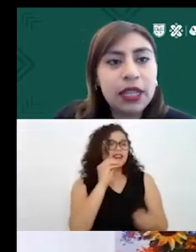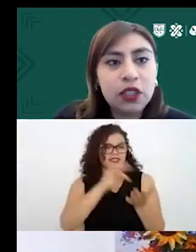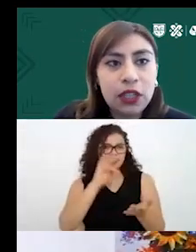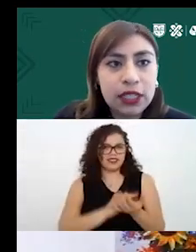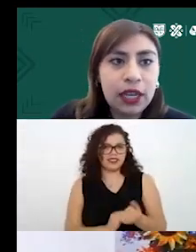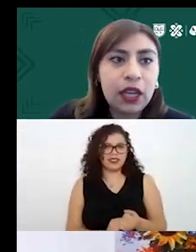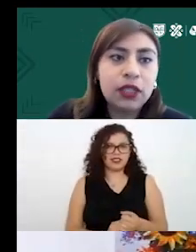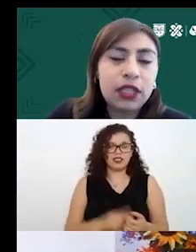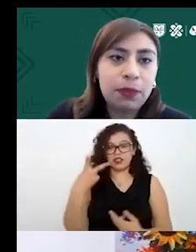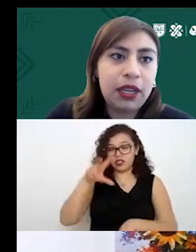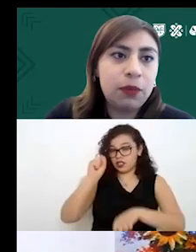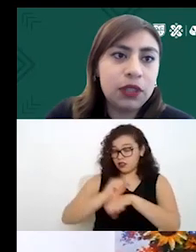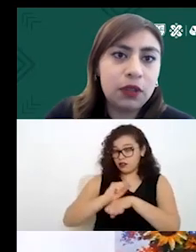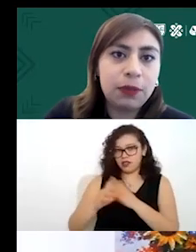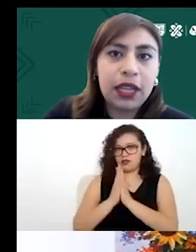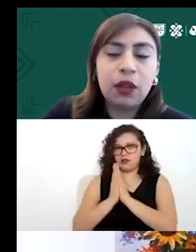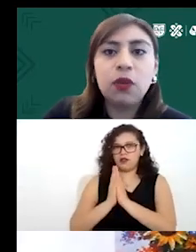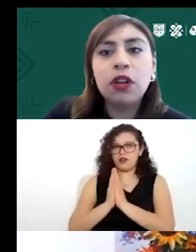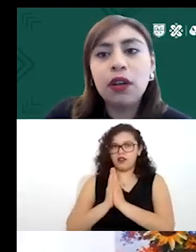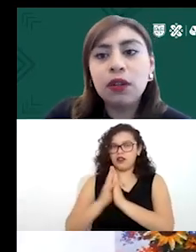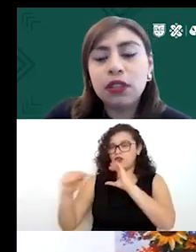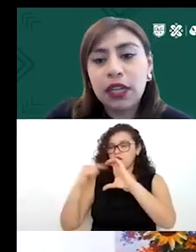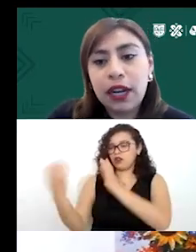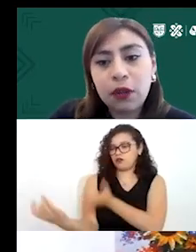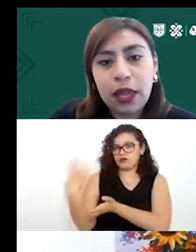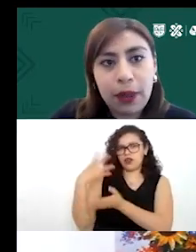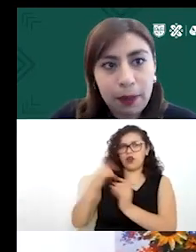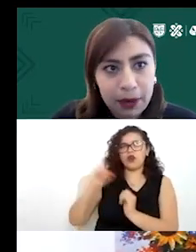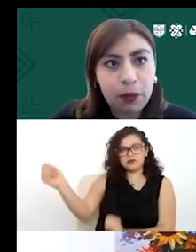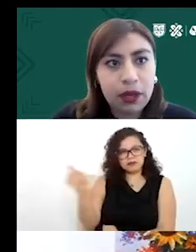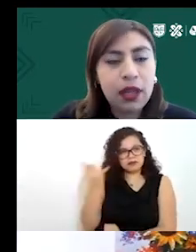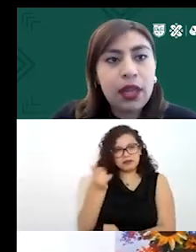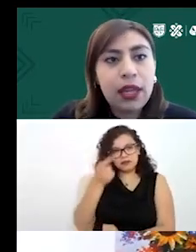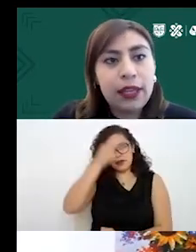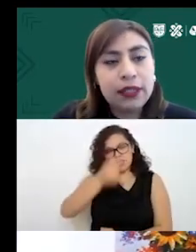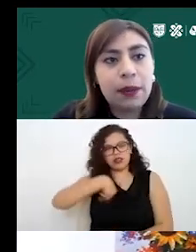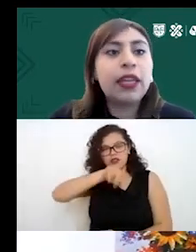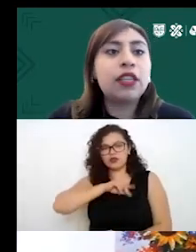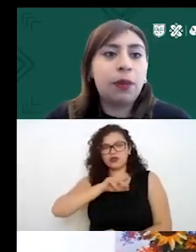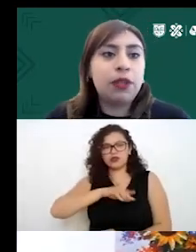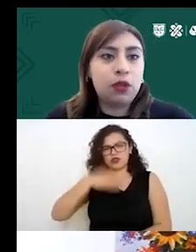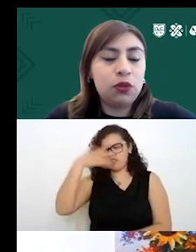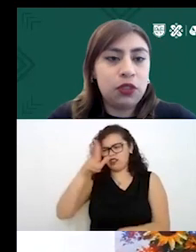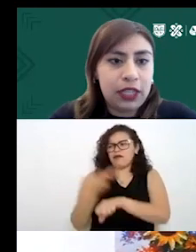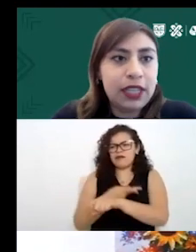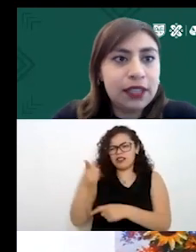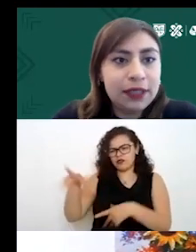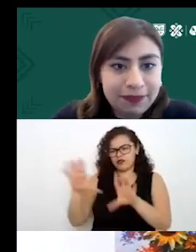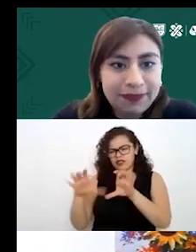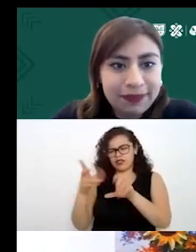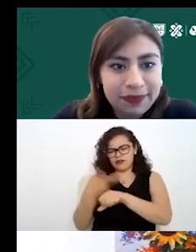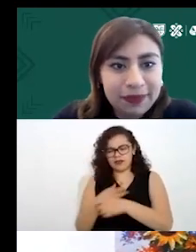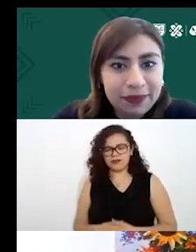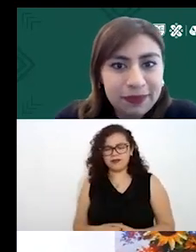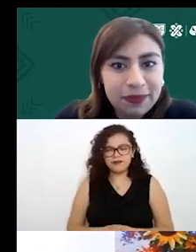Si en 2 semanas no les han llegado, sí les pediríamos que nos mandaran un correo, nos regalaran una llamada para poder saber qué es lo que pasó con su constancia.